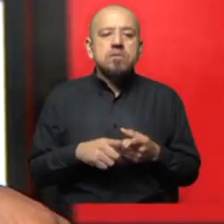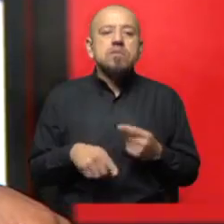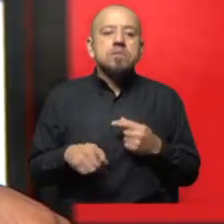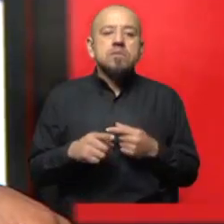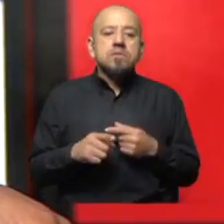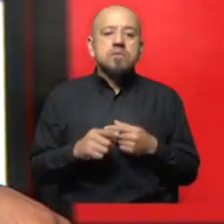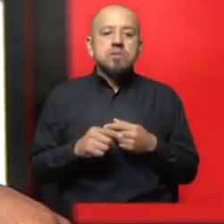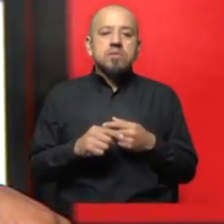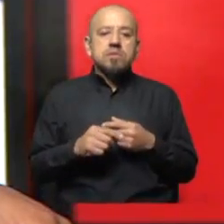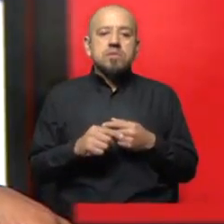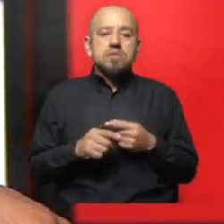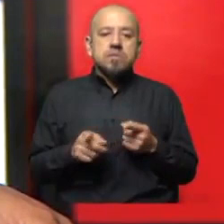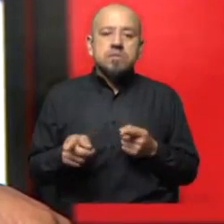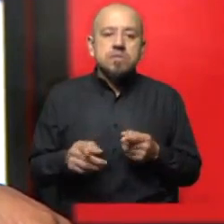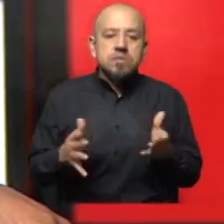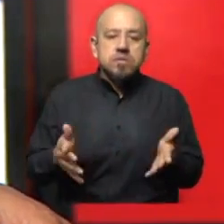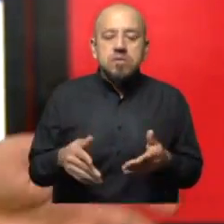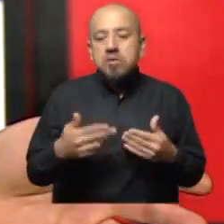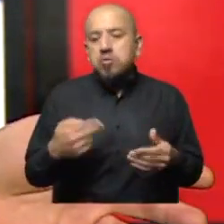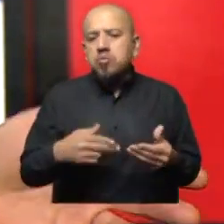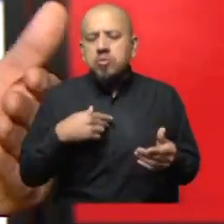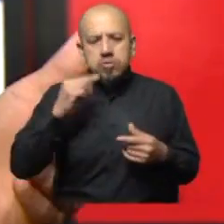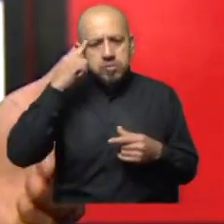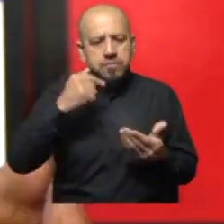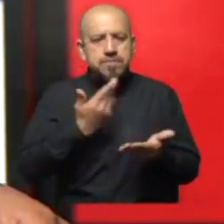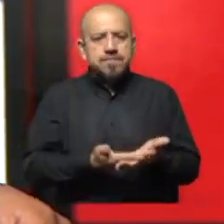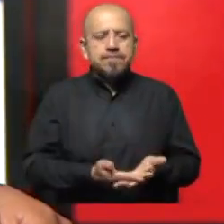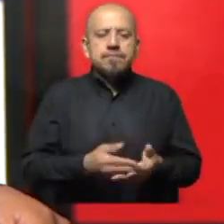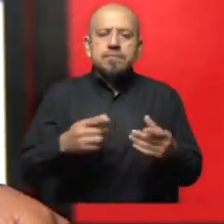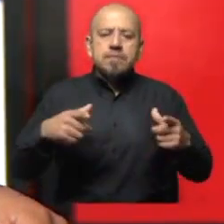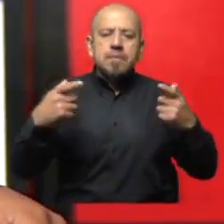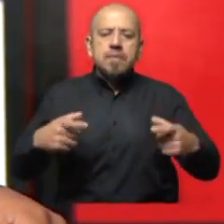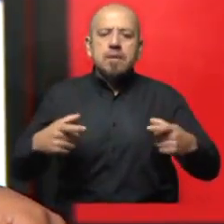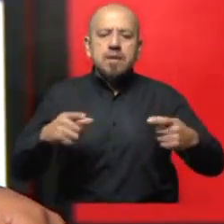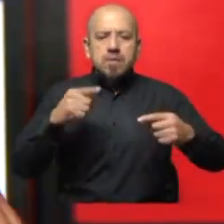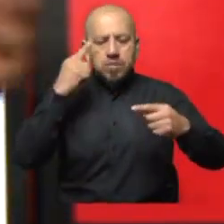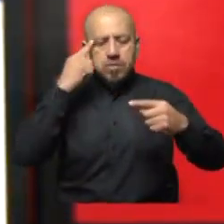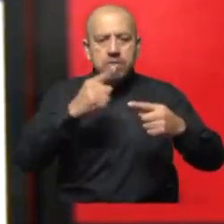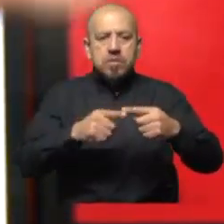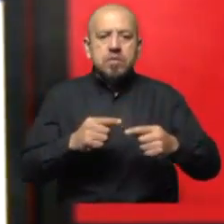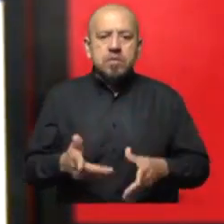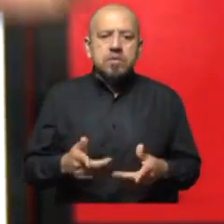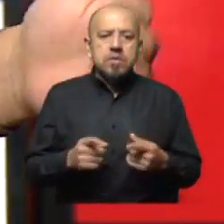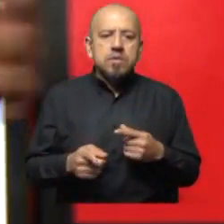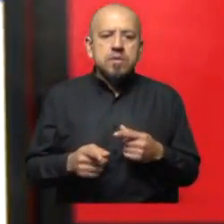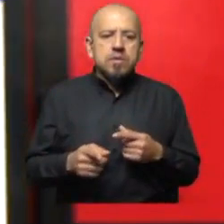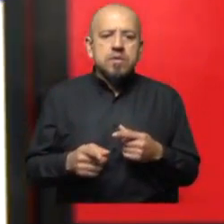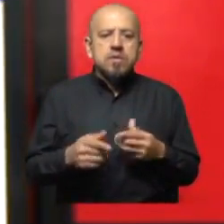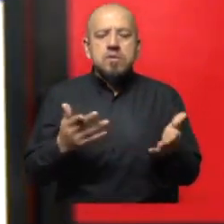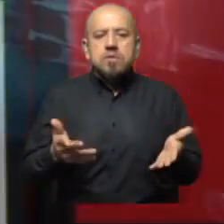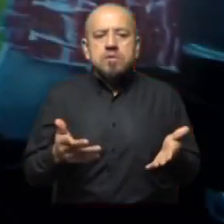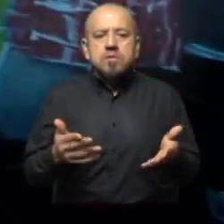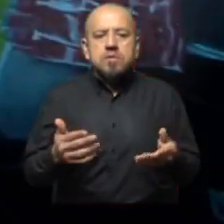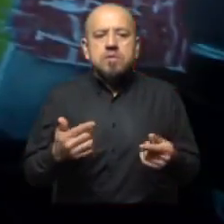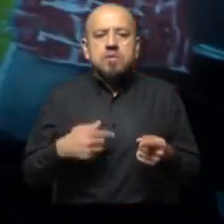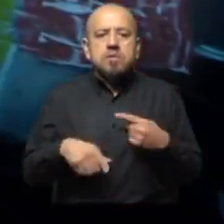raro como de cirujano nunca me había pasado nunca me había planteado a ser único con un objetivo era un conjunto de canciones que salían